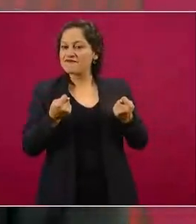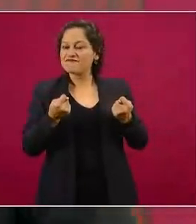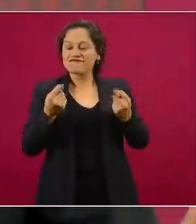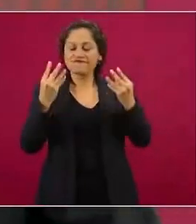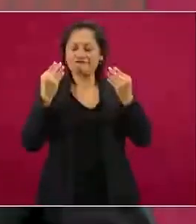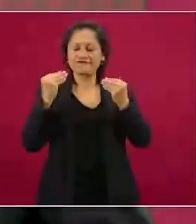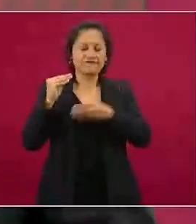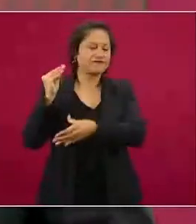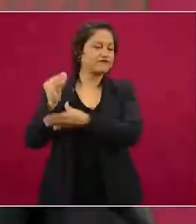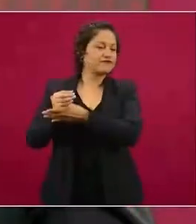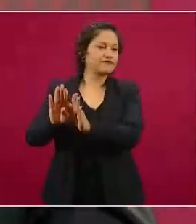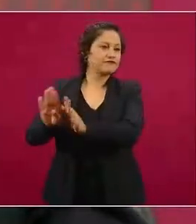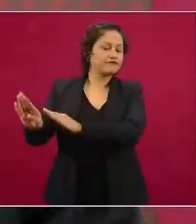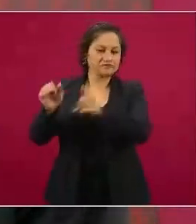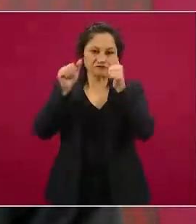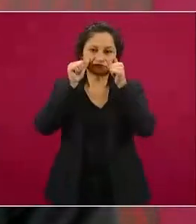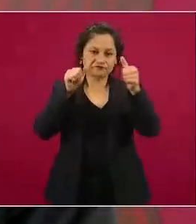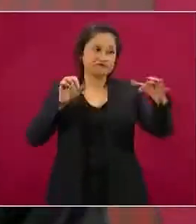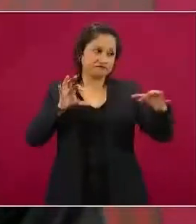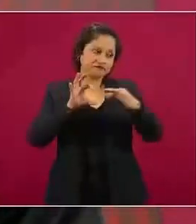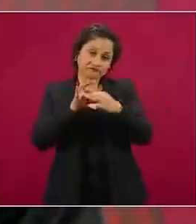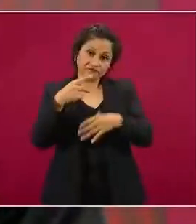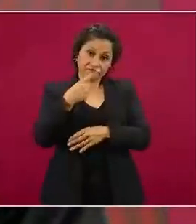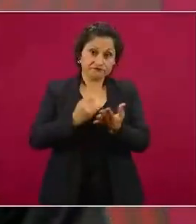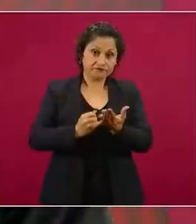porque mis adversarios